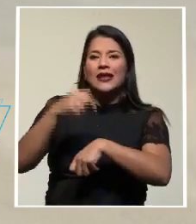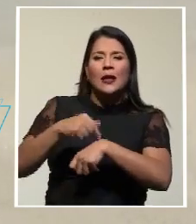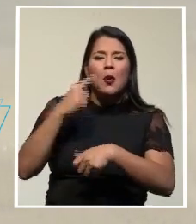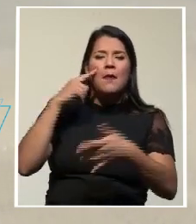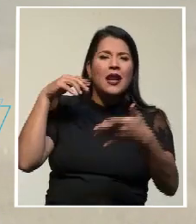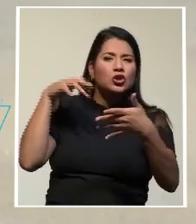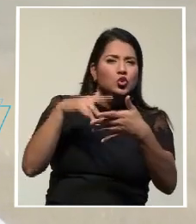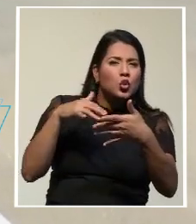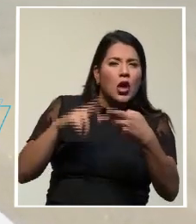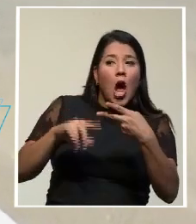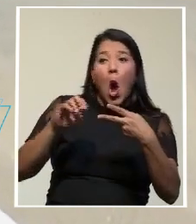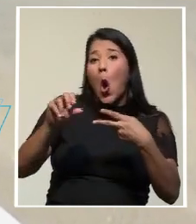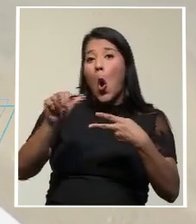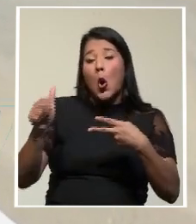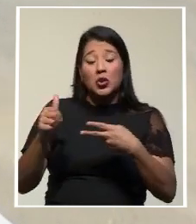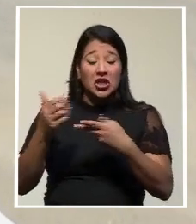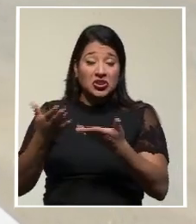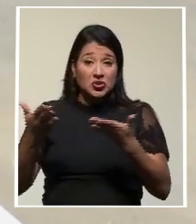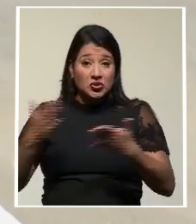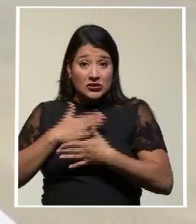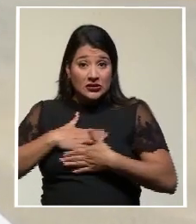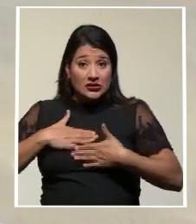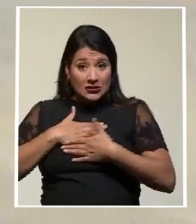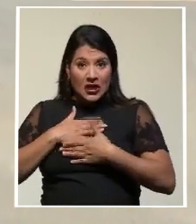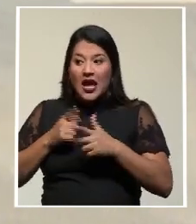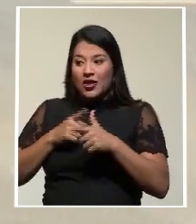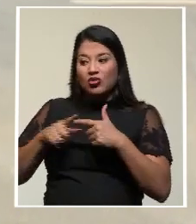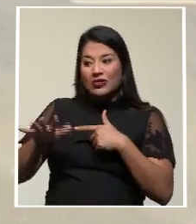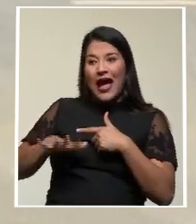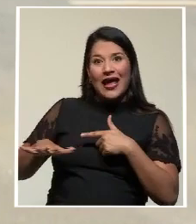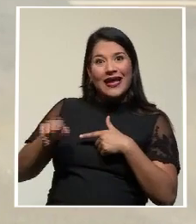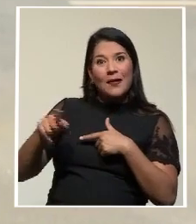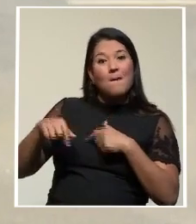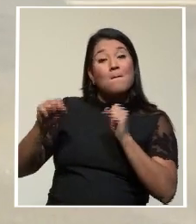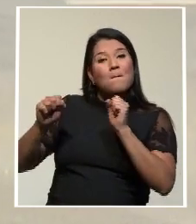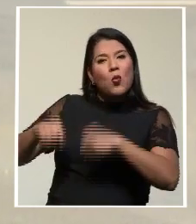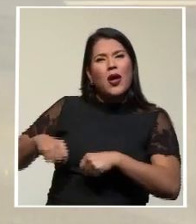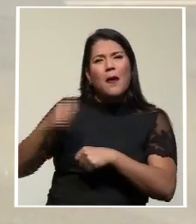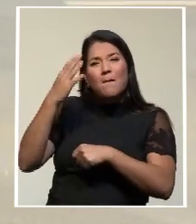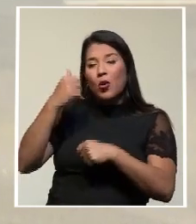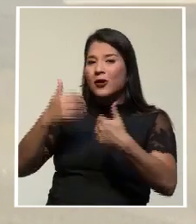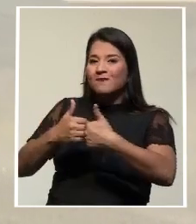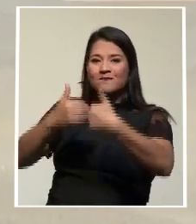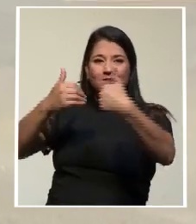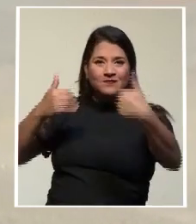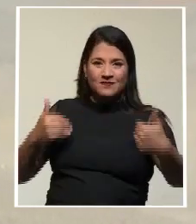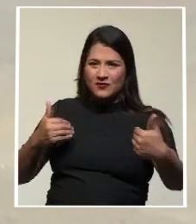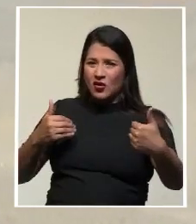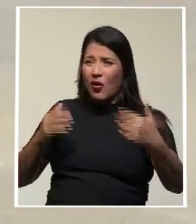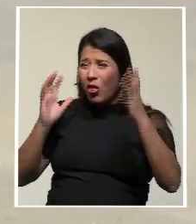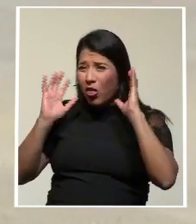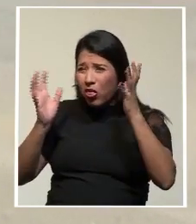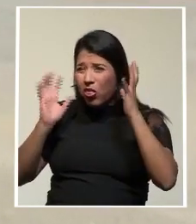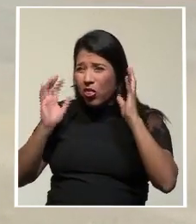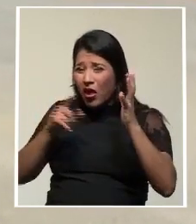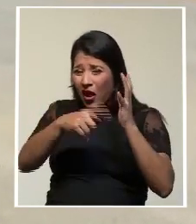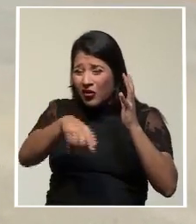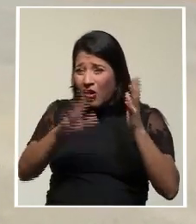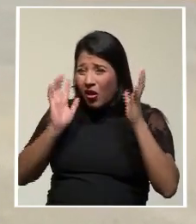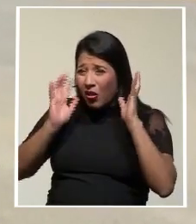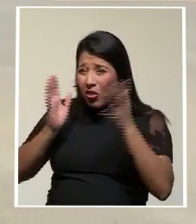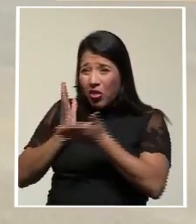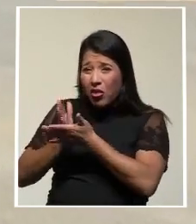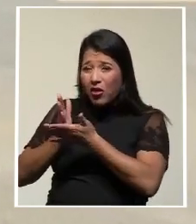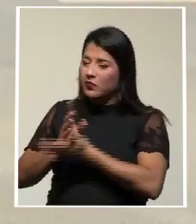otras facilidades, el espacio se los permite porque es un espacio totalmente aislado del ruido y que les va a permitir a